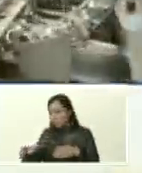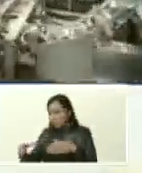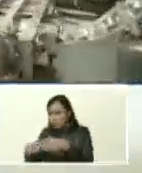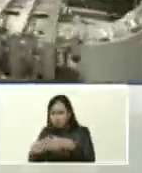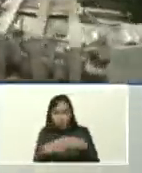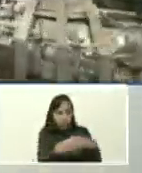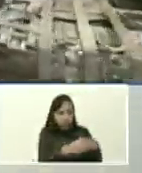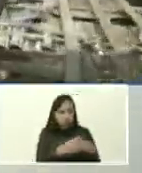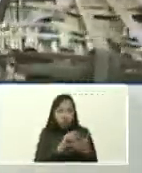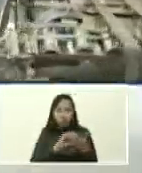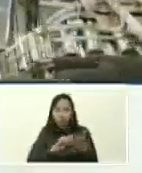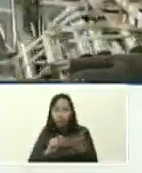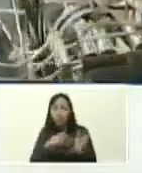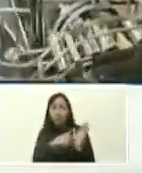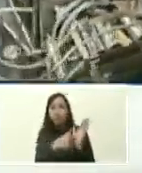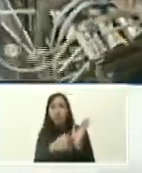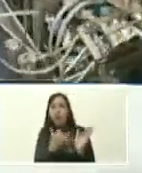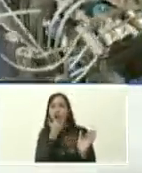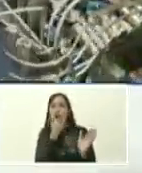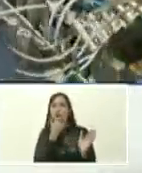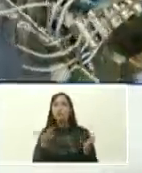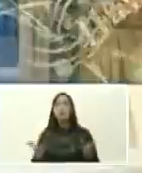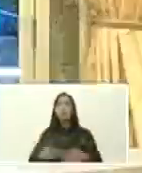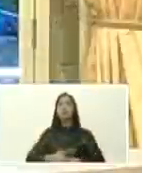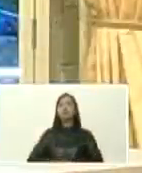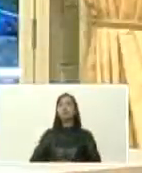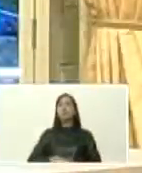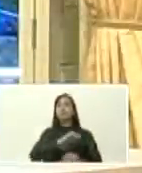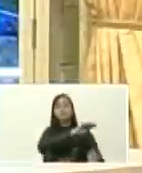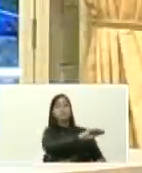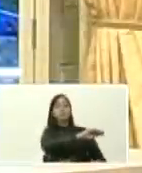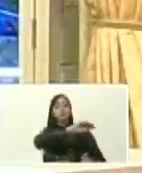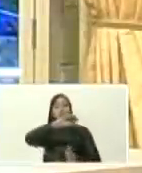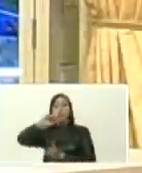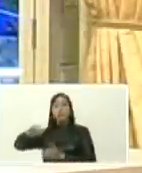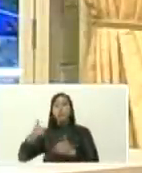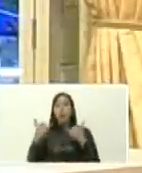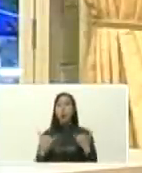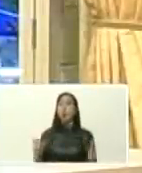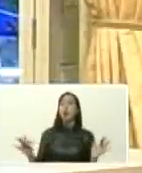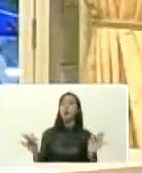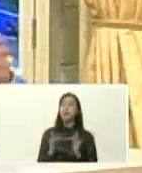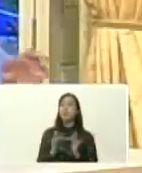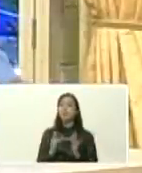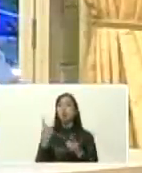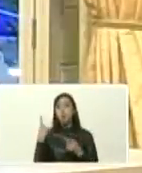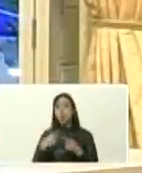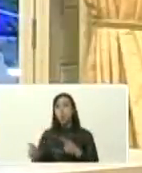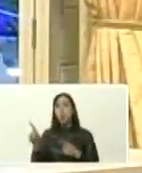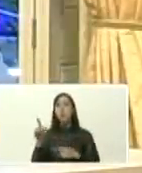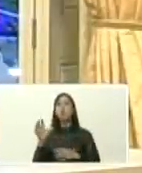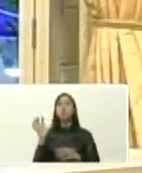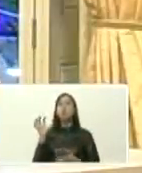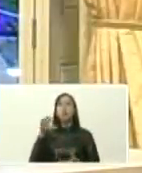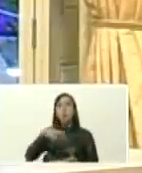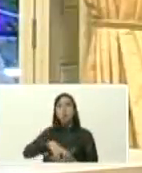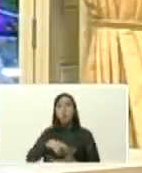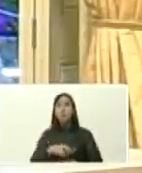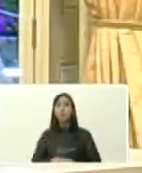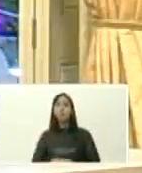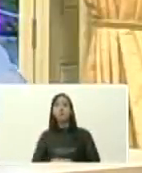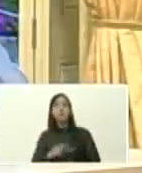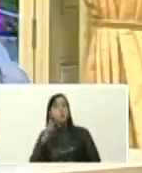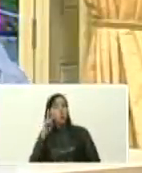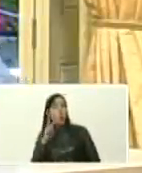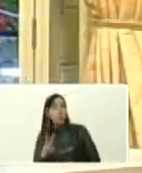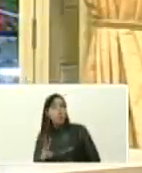de producción. Seguimos, pues. Vamos a ver, tenemos un pase a Tinaquillo. Vamos a ver si es para el sector